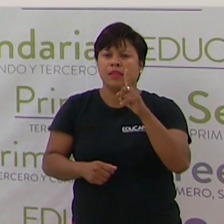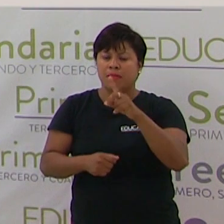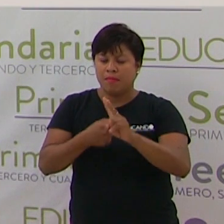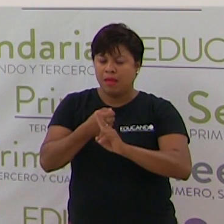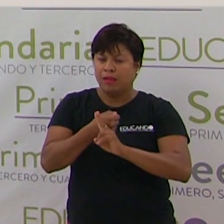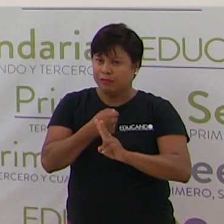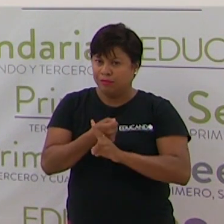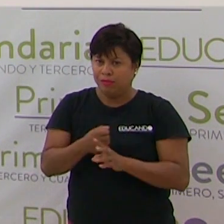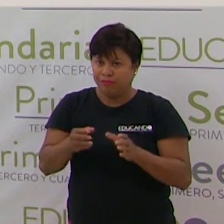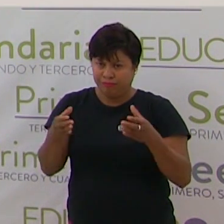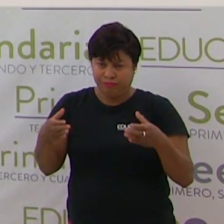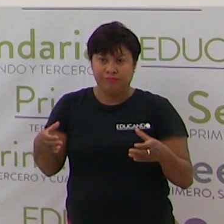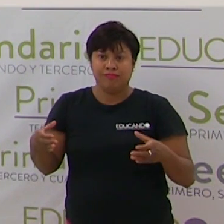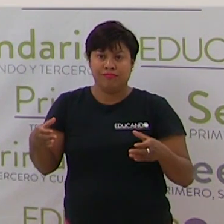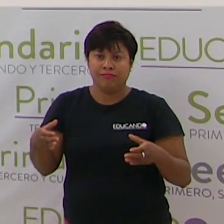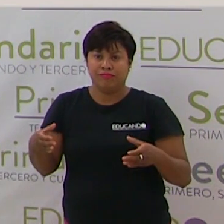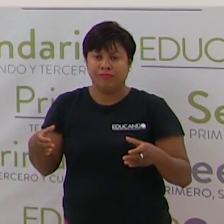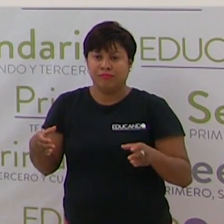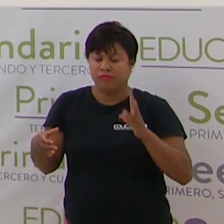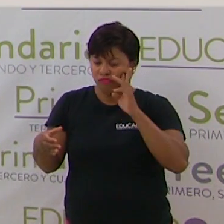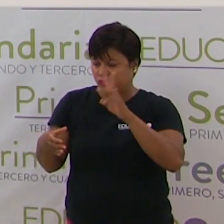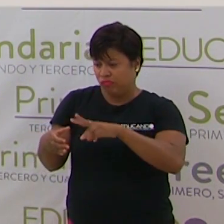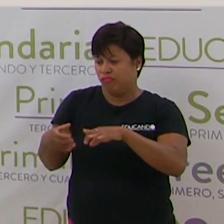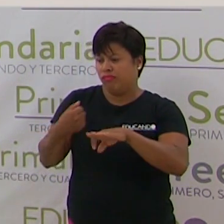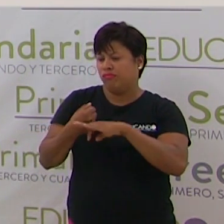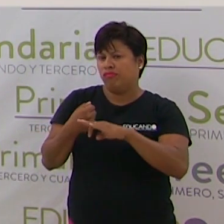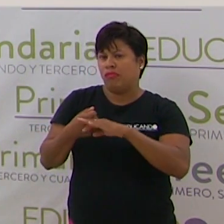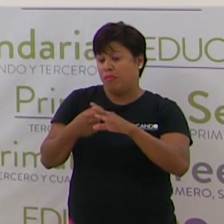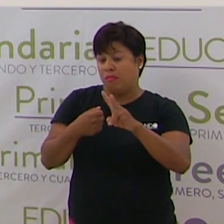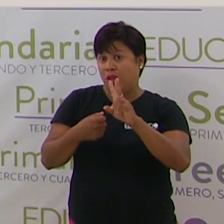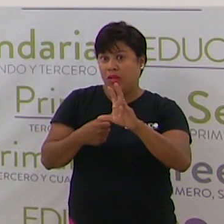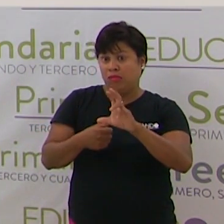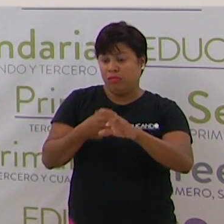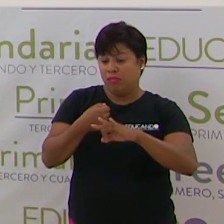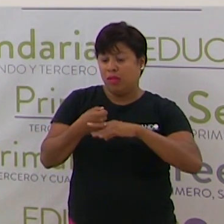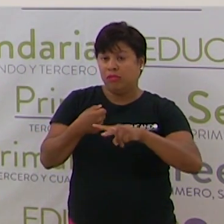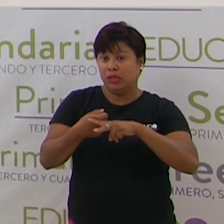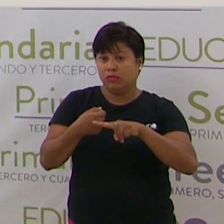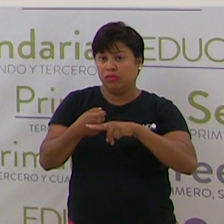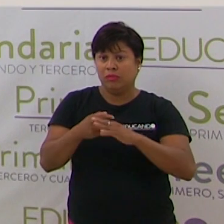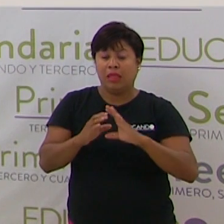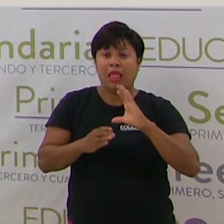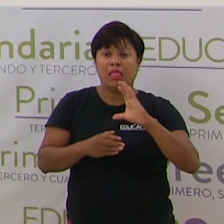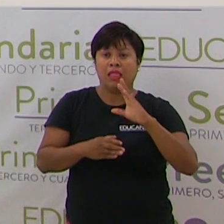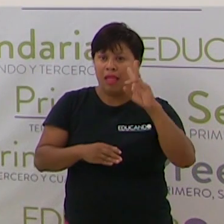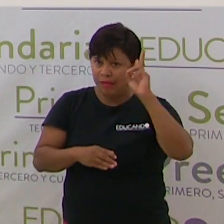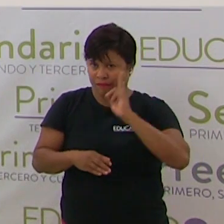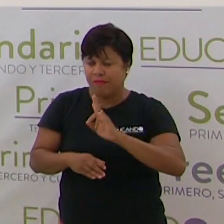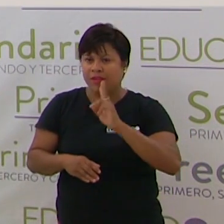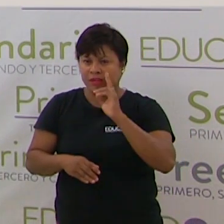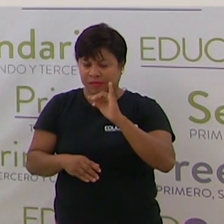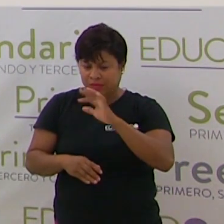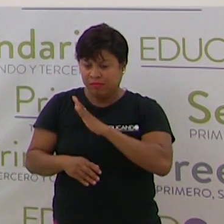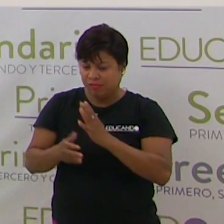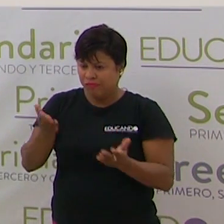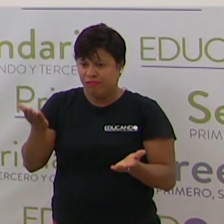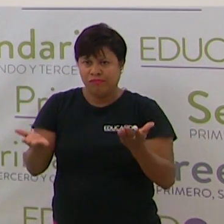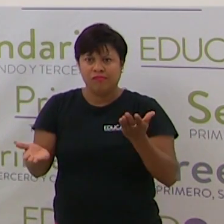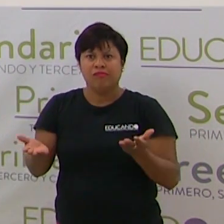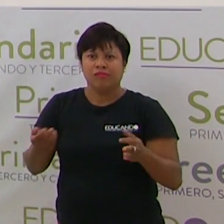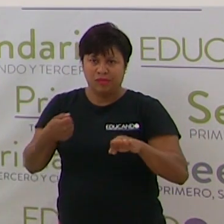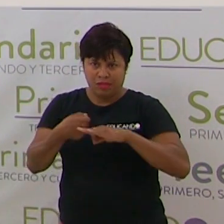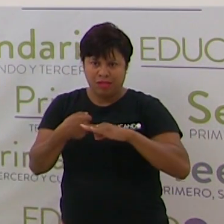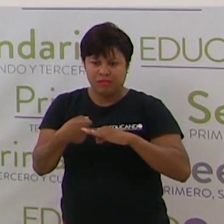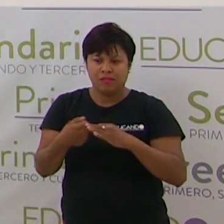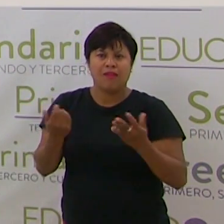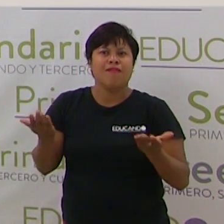vaso. Yo veo más grande el vaso, pero vamos a ver si eso influye para ver cuál pesa más.